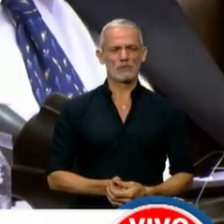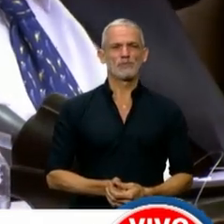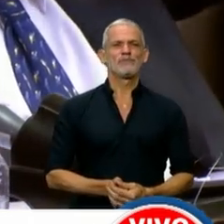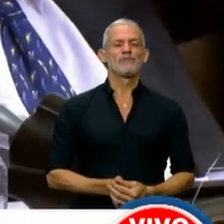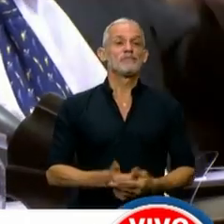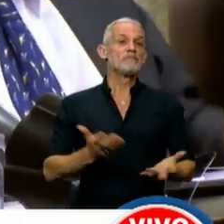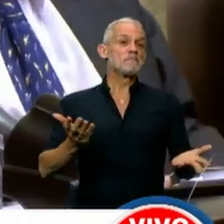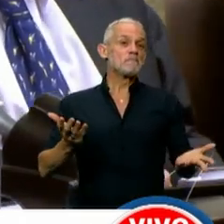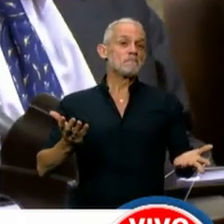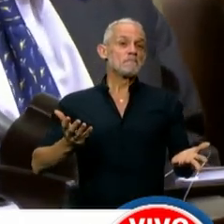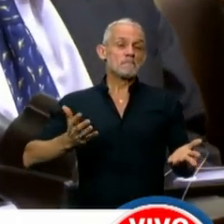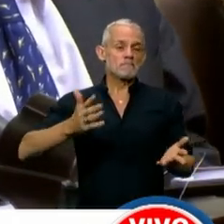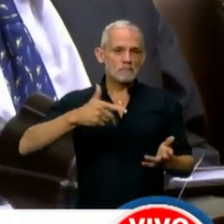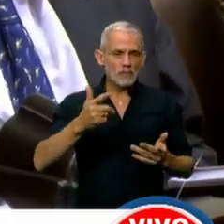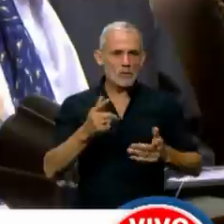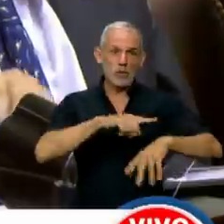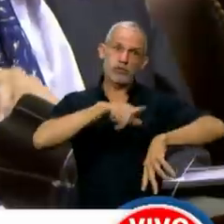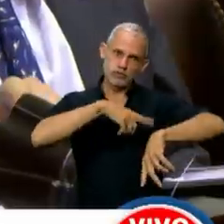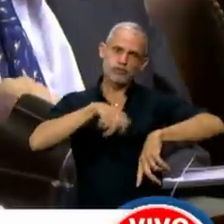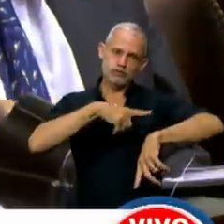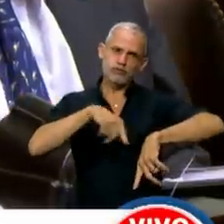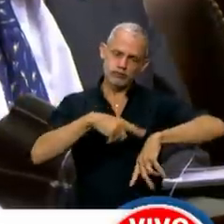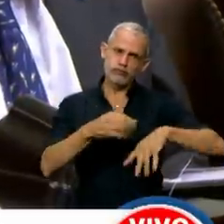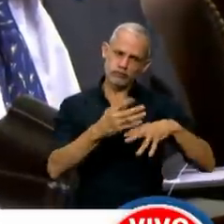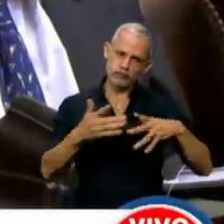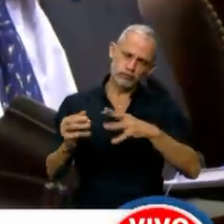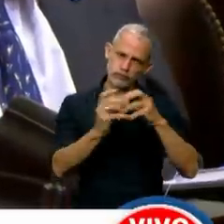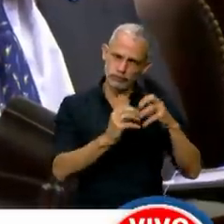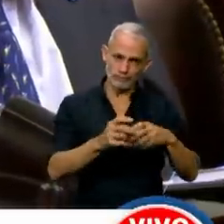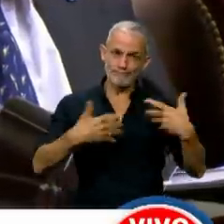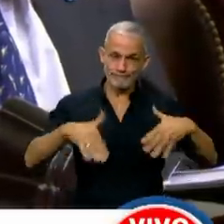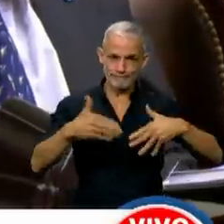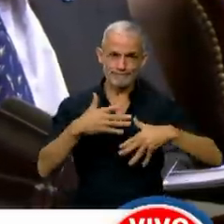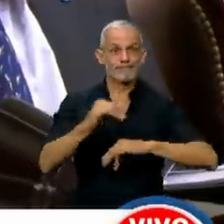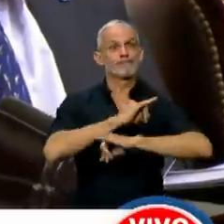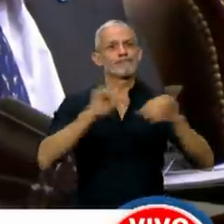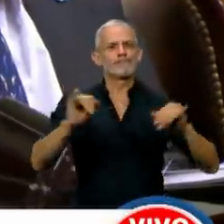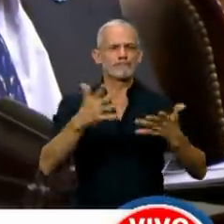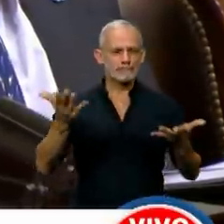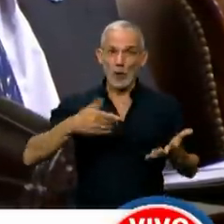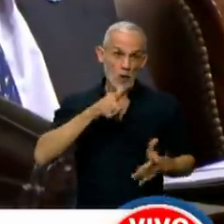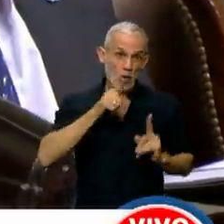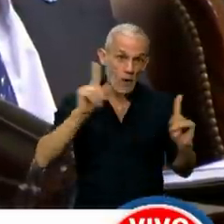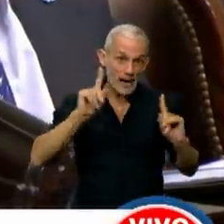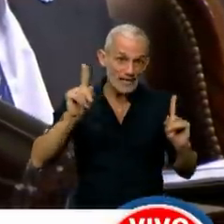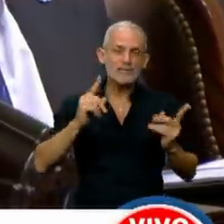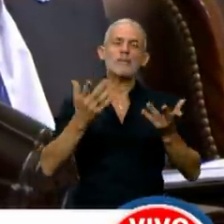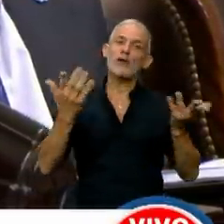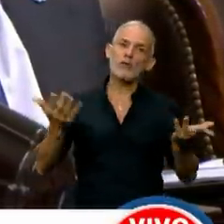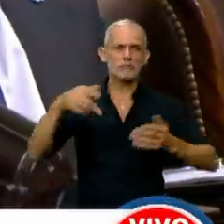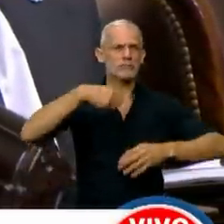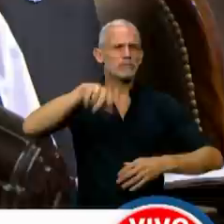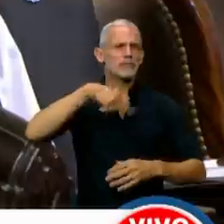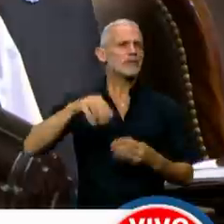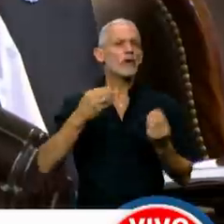después de tantas horas que llevamos de debate es bueno recordar que aunque no lo parezca estamos